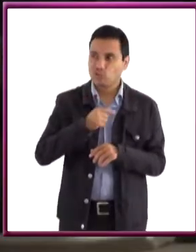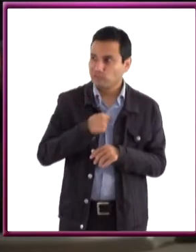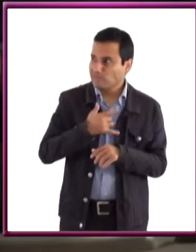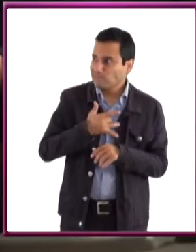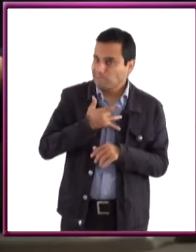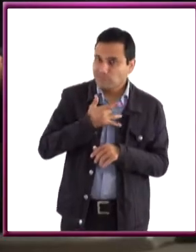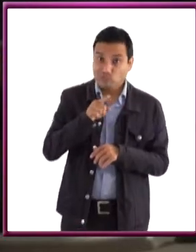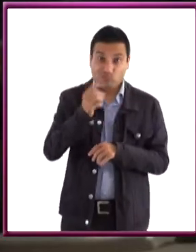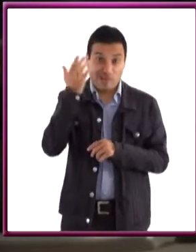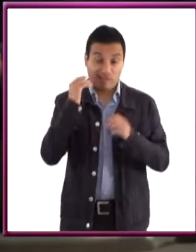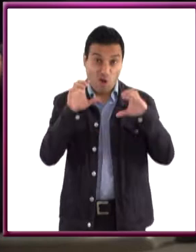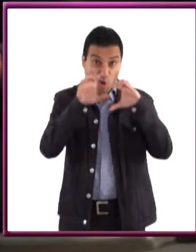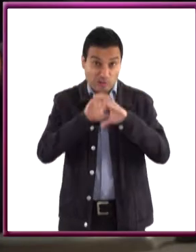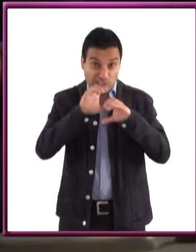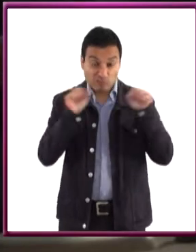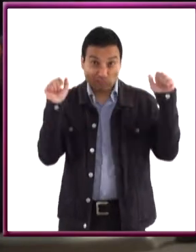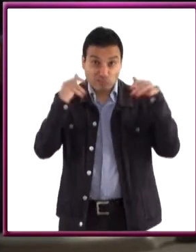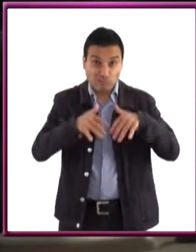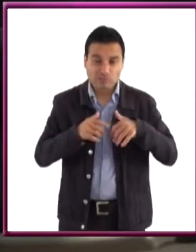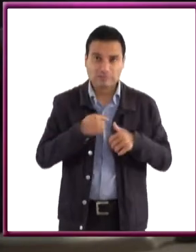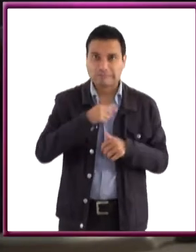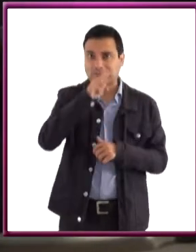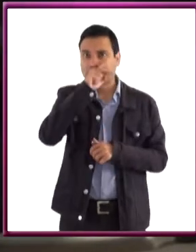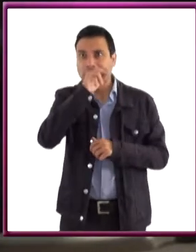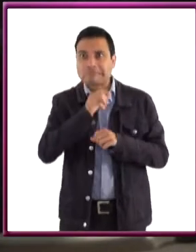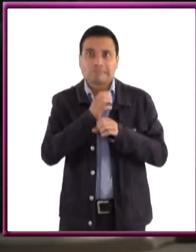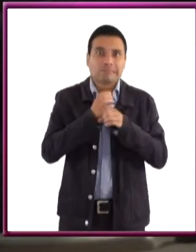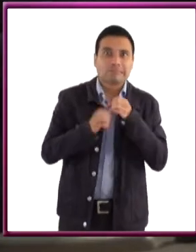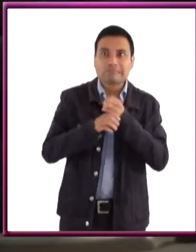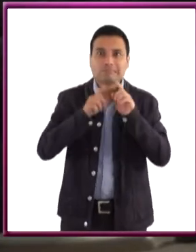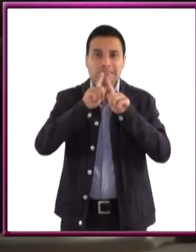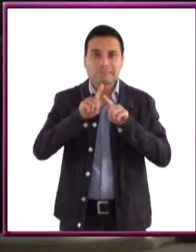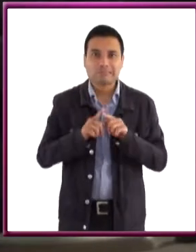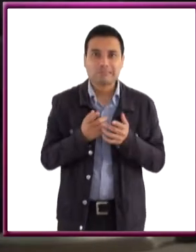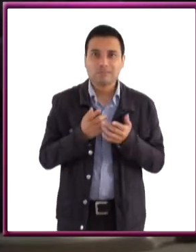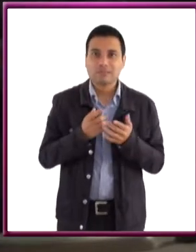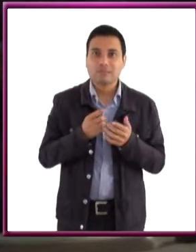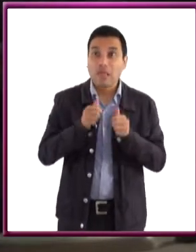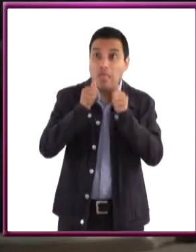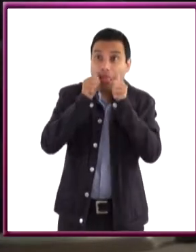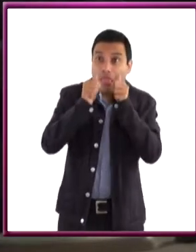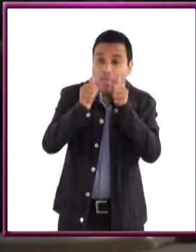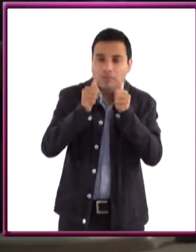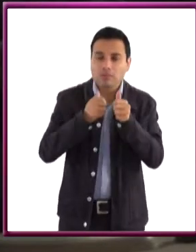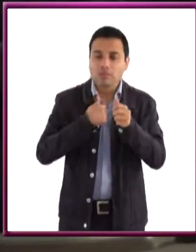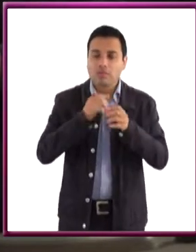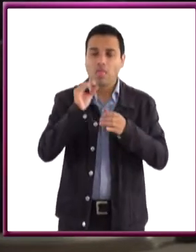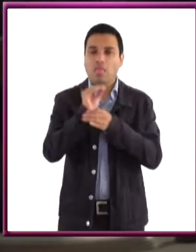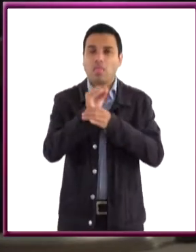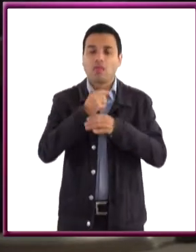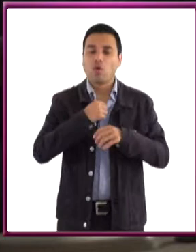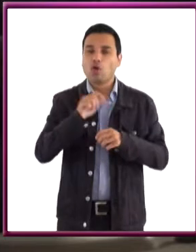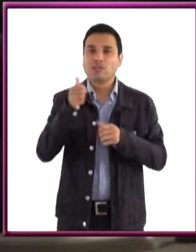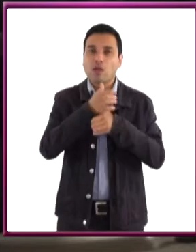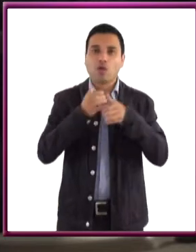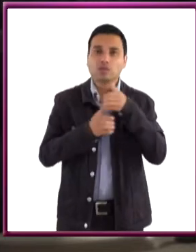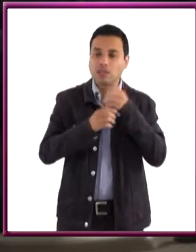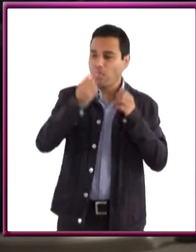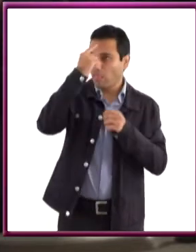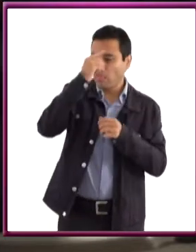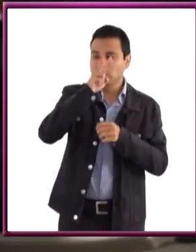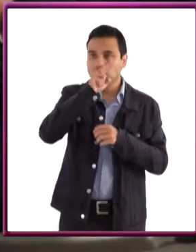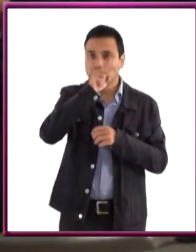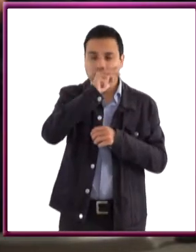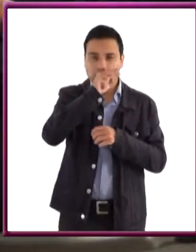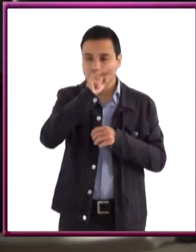plena. No sé si alguna vez has ido a un concierto en donde estás preocupada por otra cosa y no estás escuchando el concierto, ¿no? Puedes